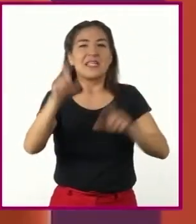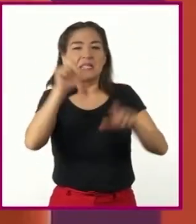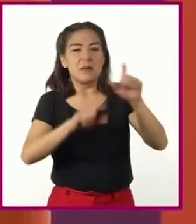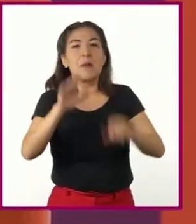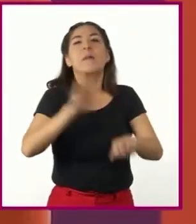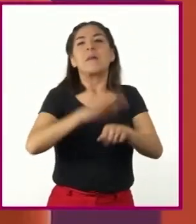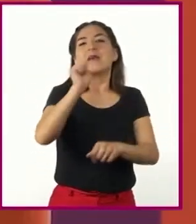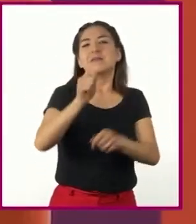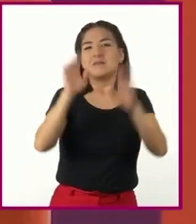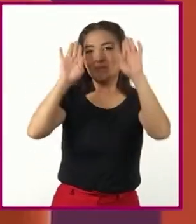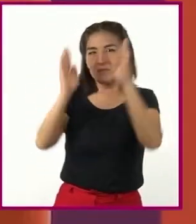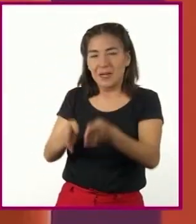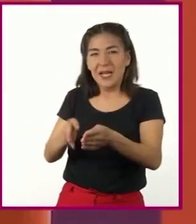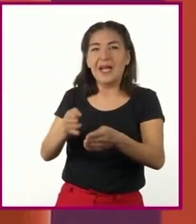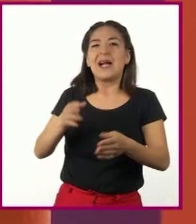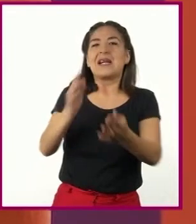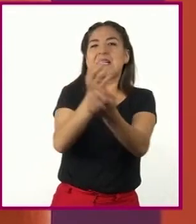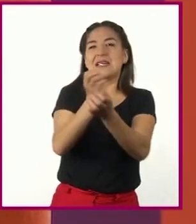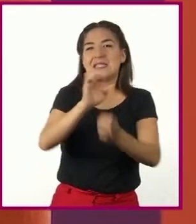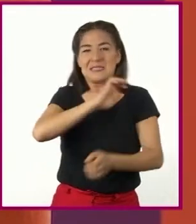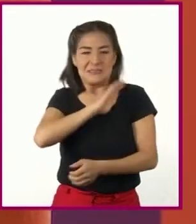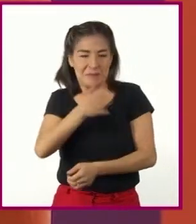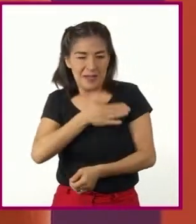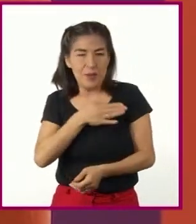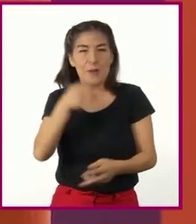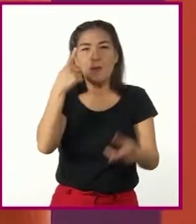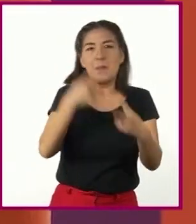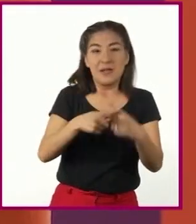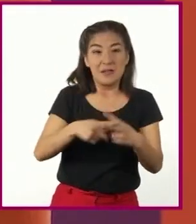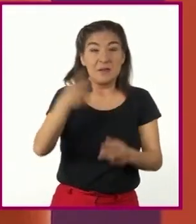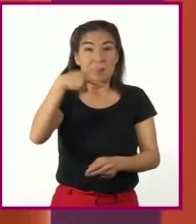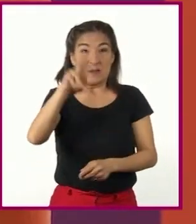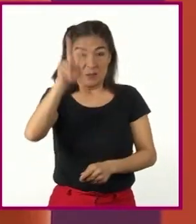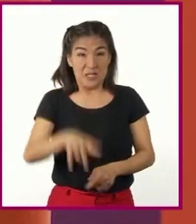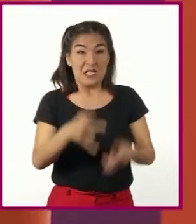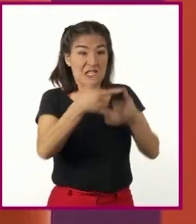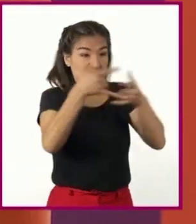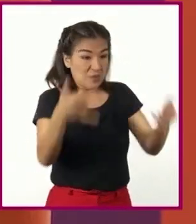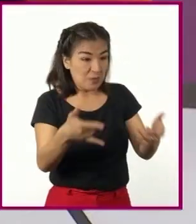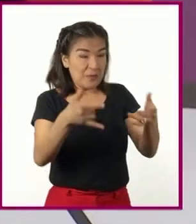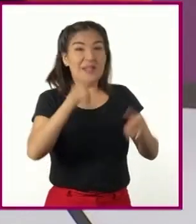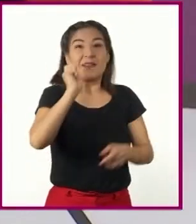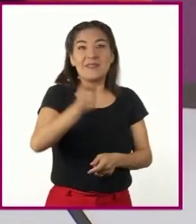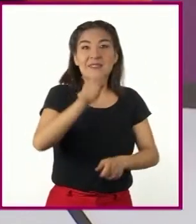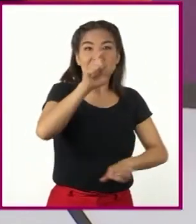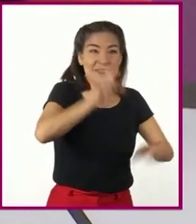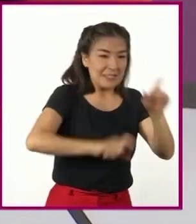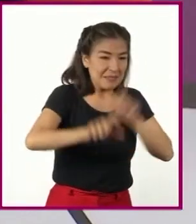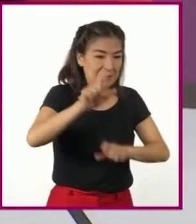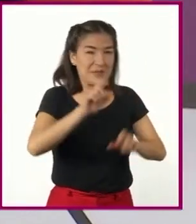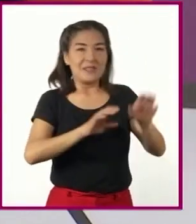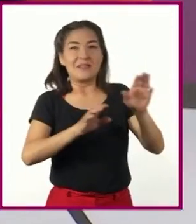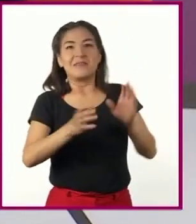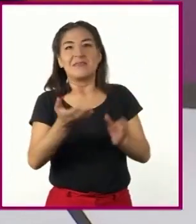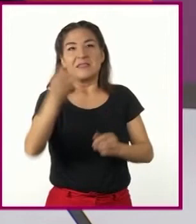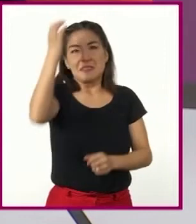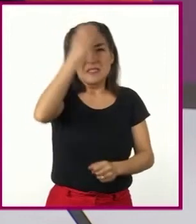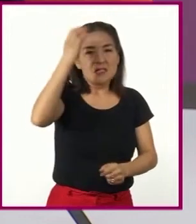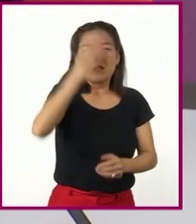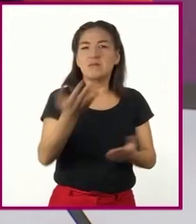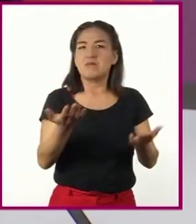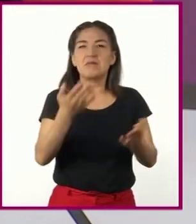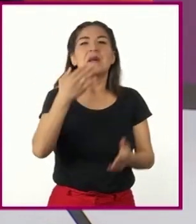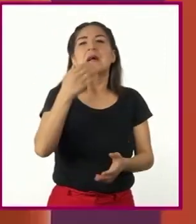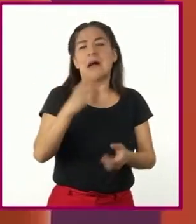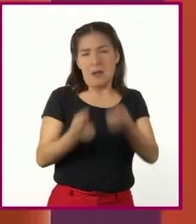las matemáticas, pero la historia, la ciencia, la química a veces son las grandes olvidadas, ¿no? Claro,